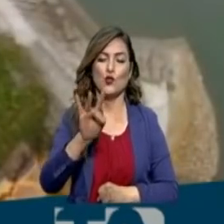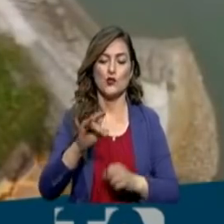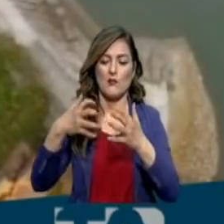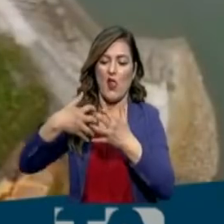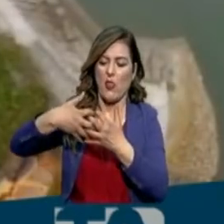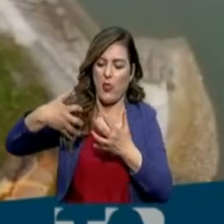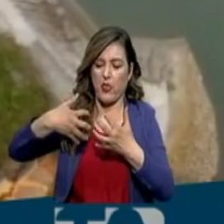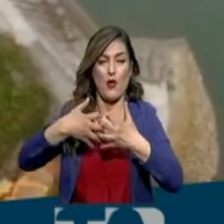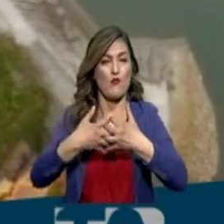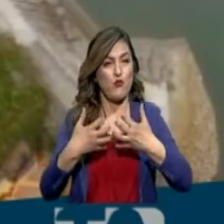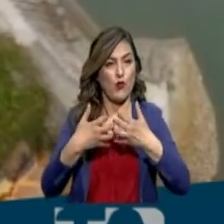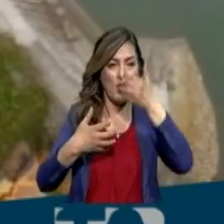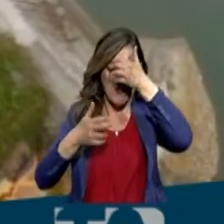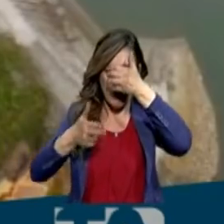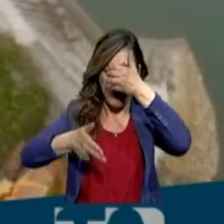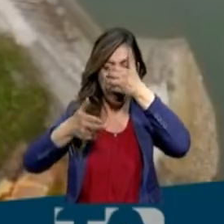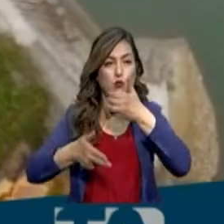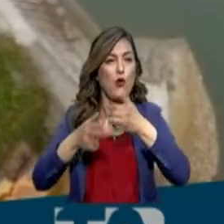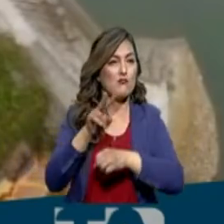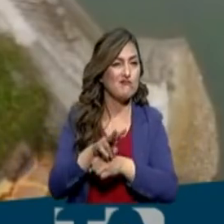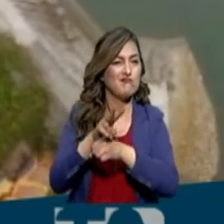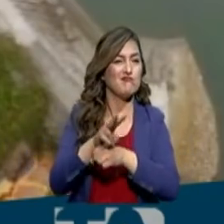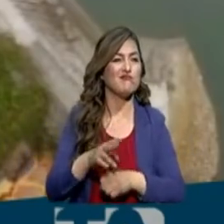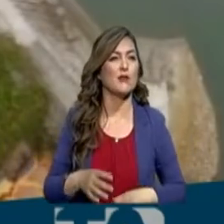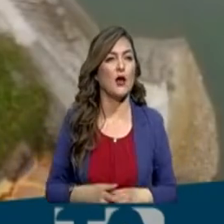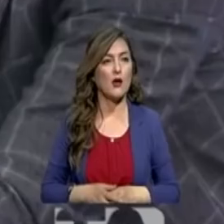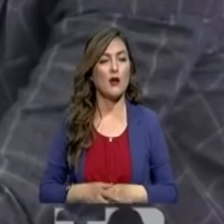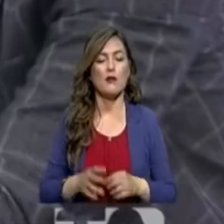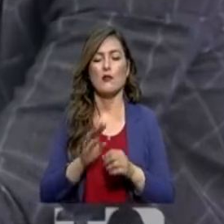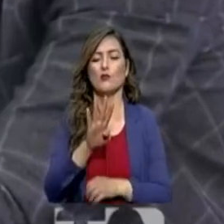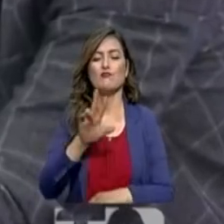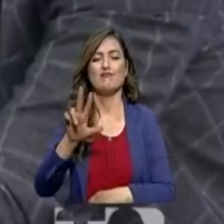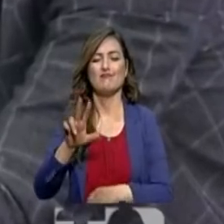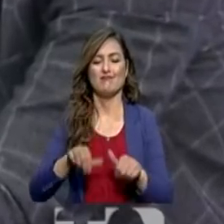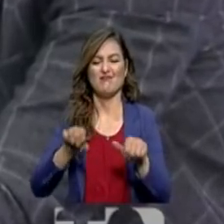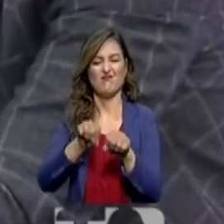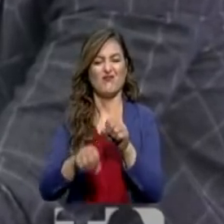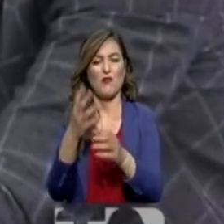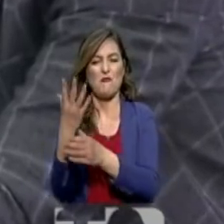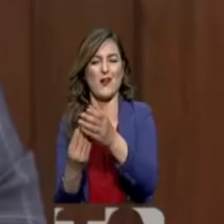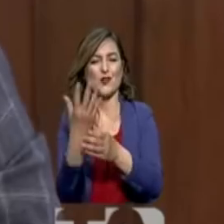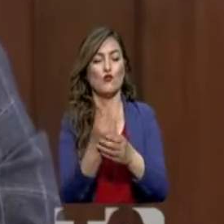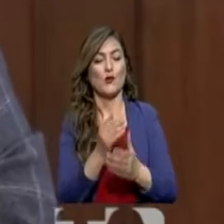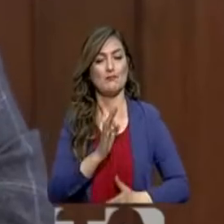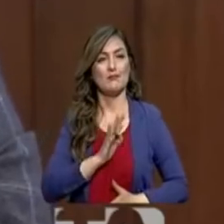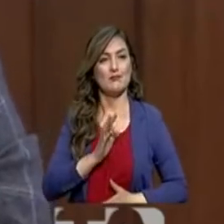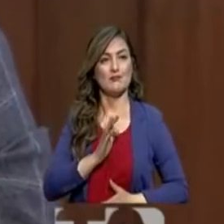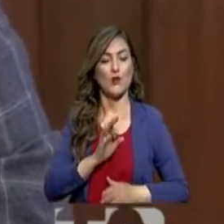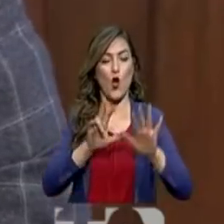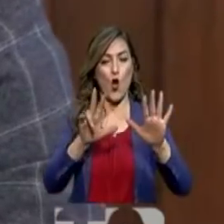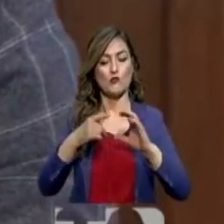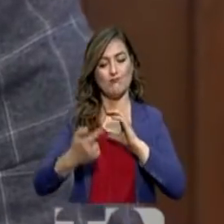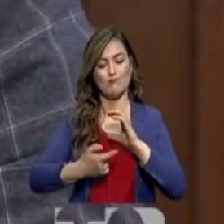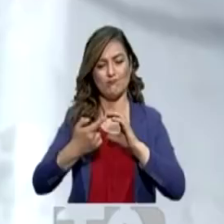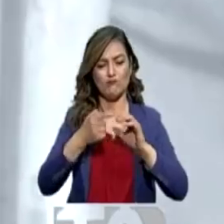fisuras, 102 soldaduras sin inspección en fábrica y 433 áreas de de defectos. Técnicos de la empresa que analizaron uno de los 8 distribuidores